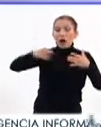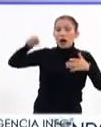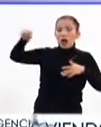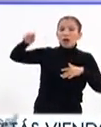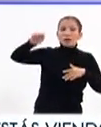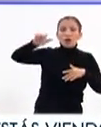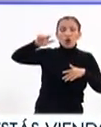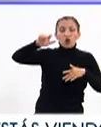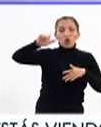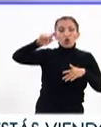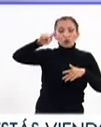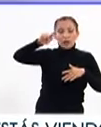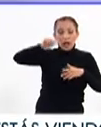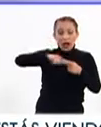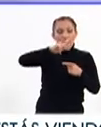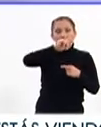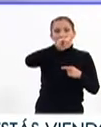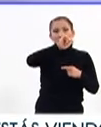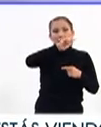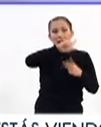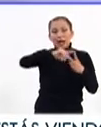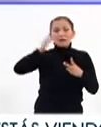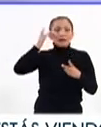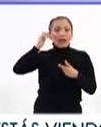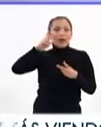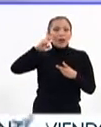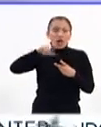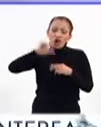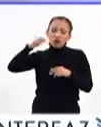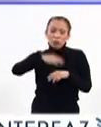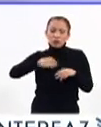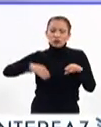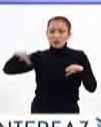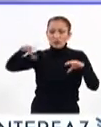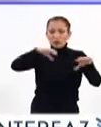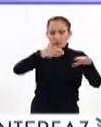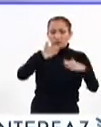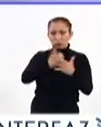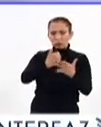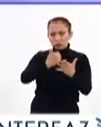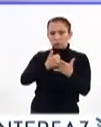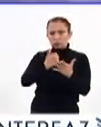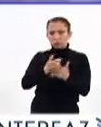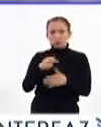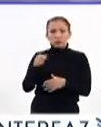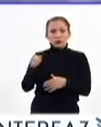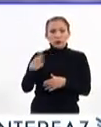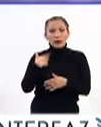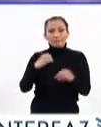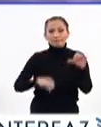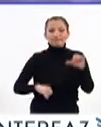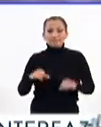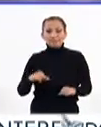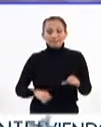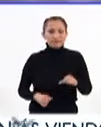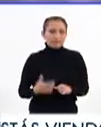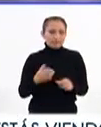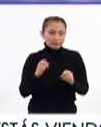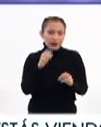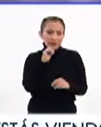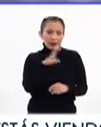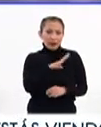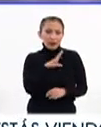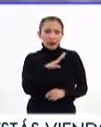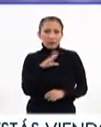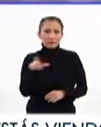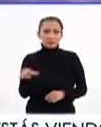hasta Tecolutla, a Poza Rica, a San Rafael, otros municipios que se van a ver beneficiados con estas actividades. Y claro que también